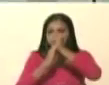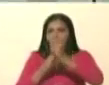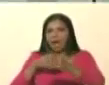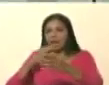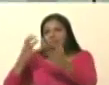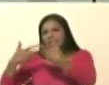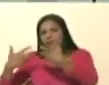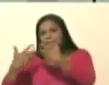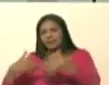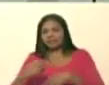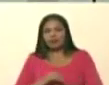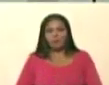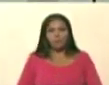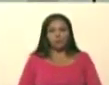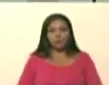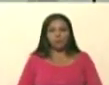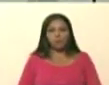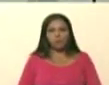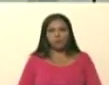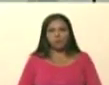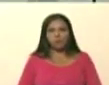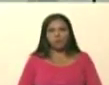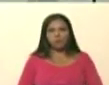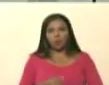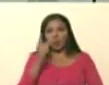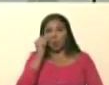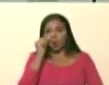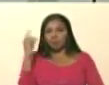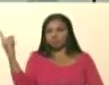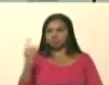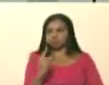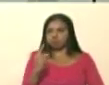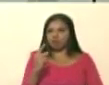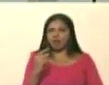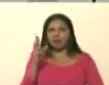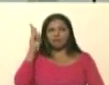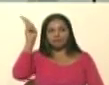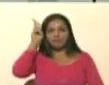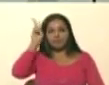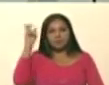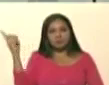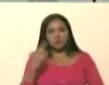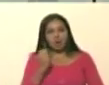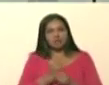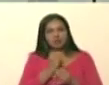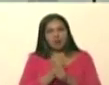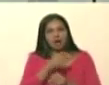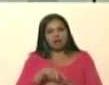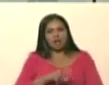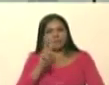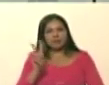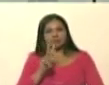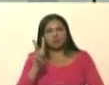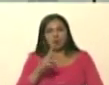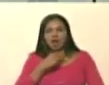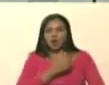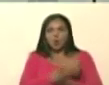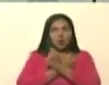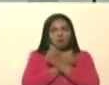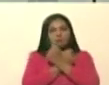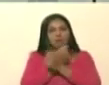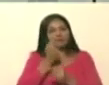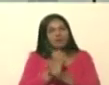ven y un hombre llegado del perú del perú llegó a trabajar en venezuela con amor